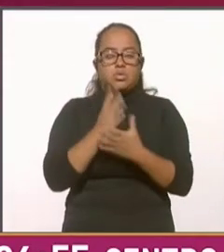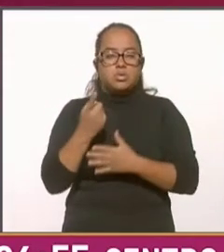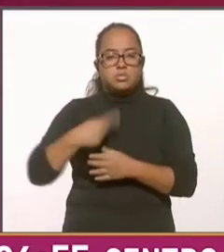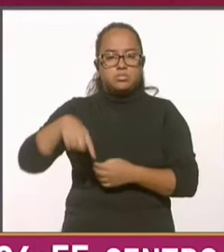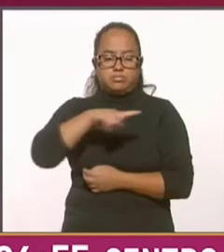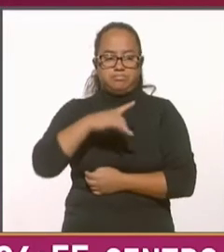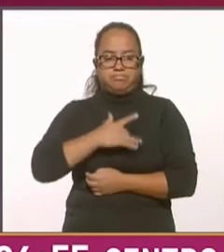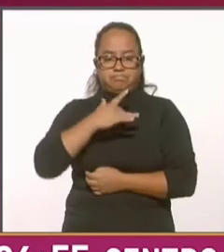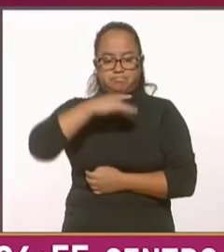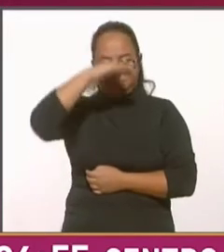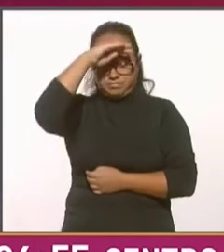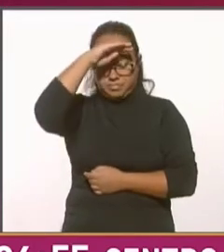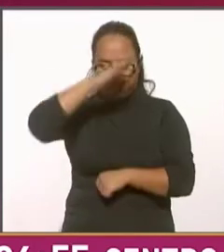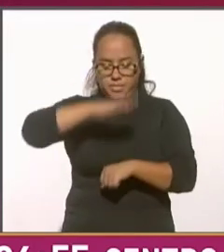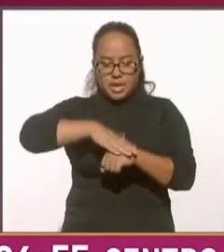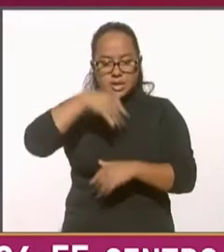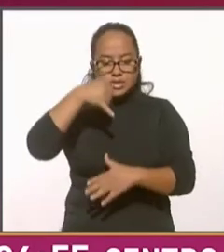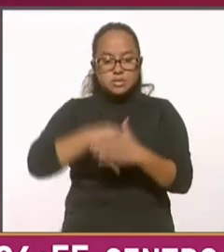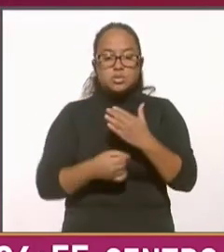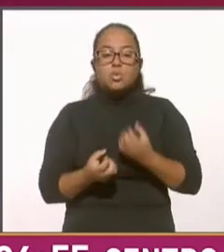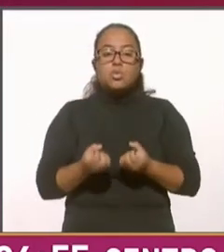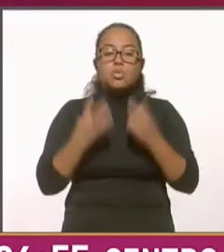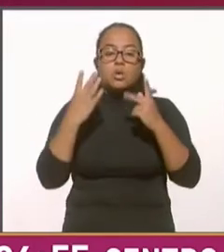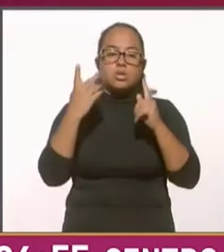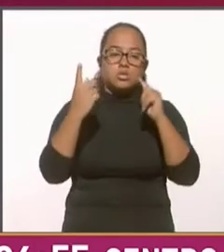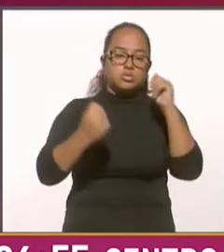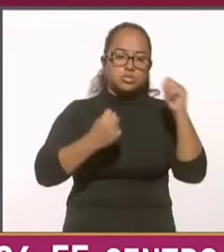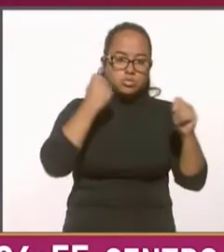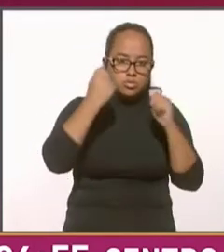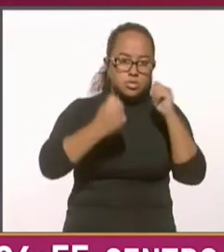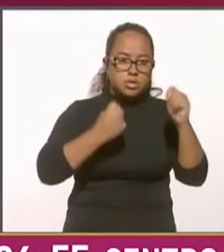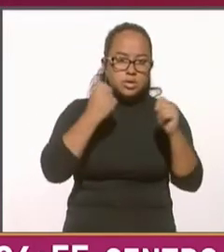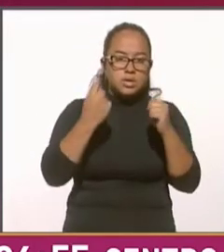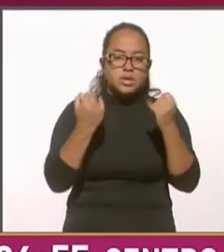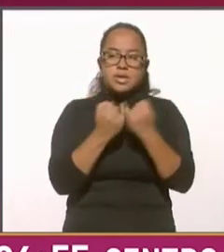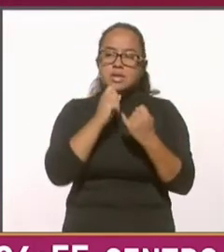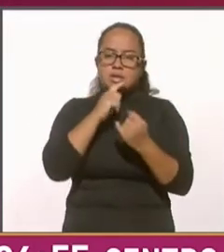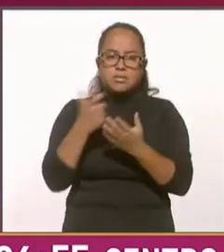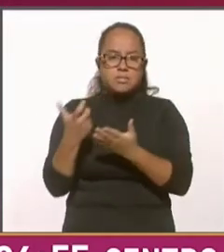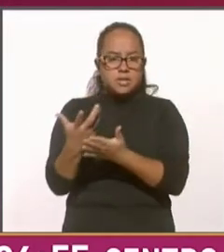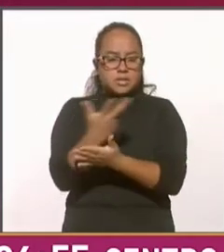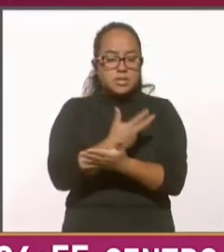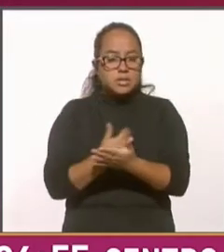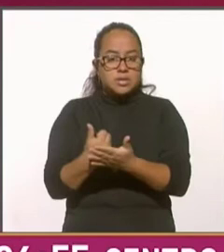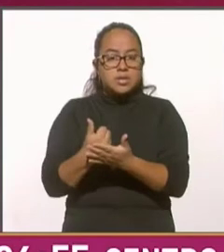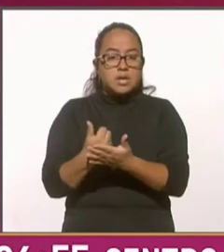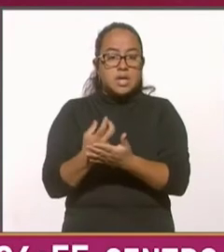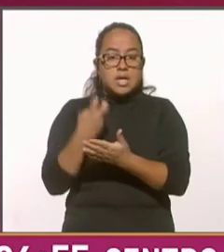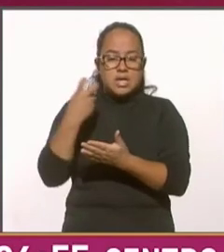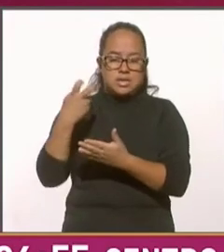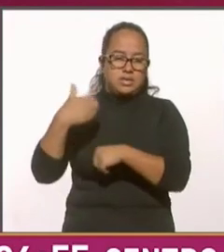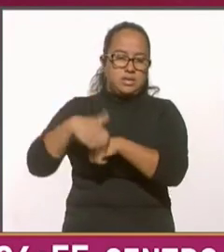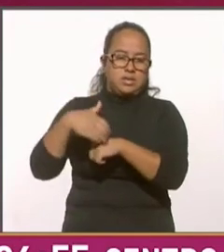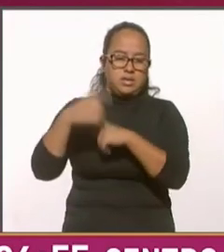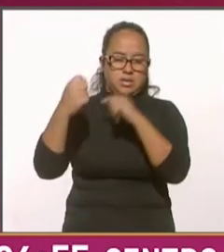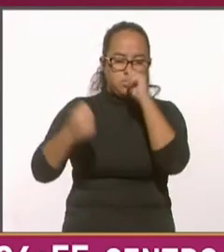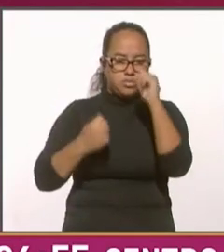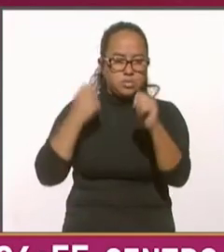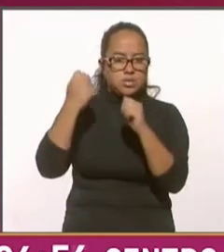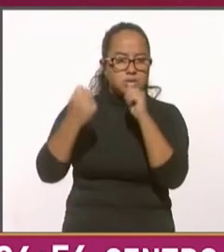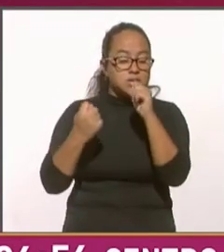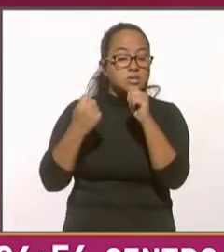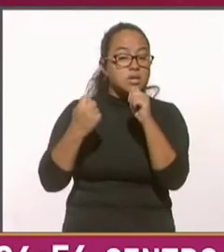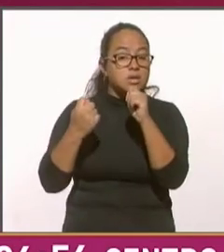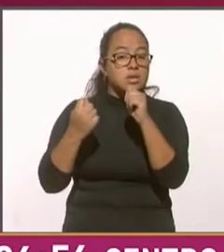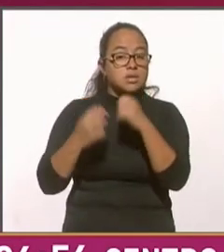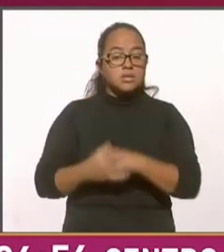reflexión más profunda sobre el número de turistas y los ingresos. Esto es el número de turistas internacionales